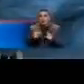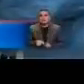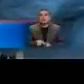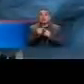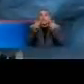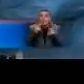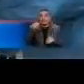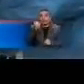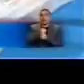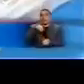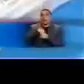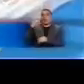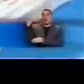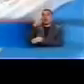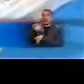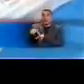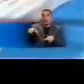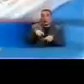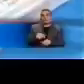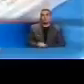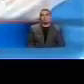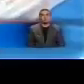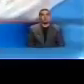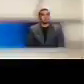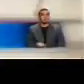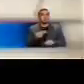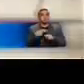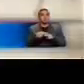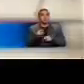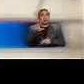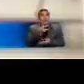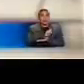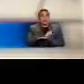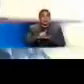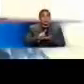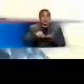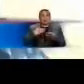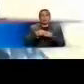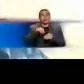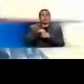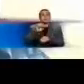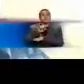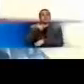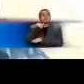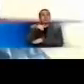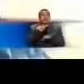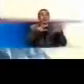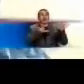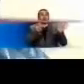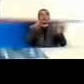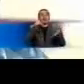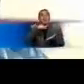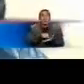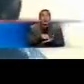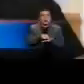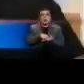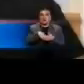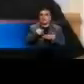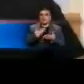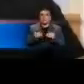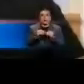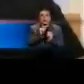emergencia. Se tiene previsto que durante las próximas 3 semanas arriban al país 86.000 dosis más